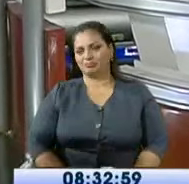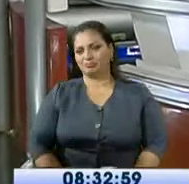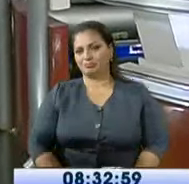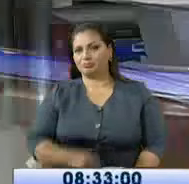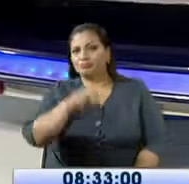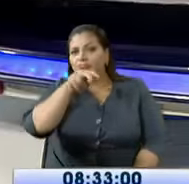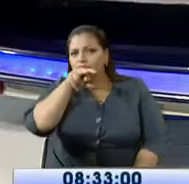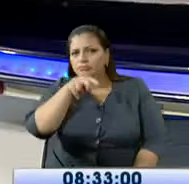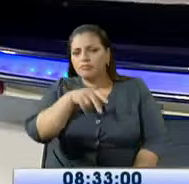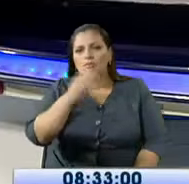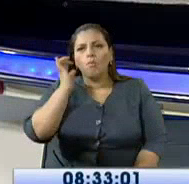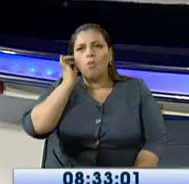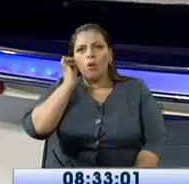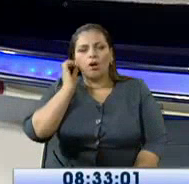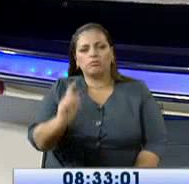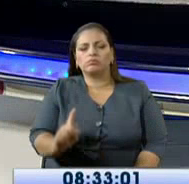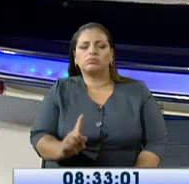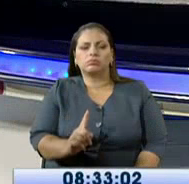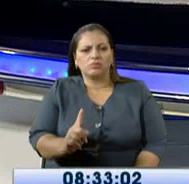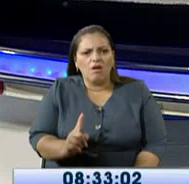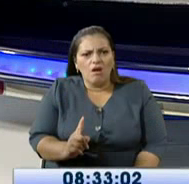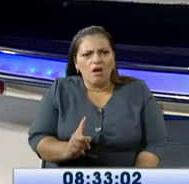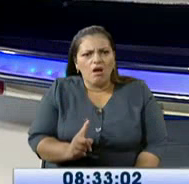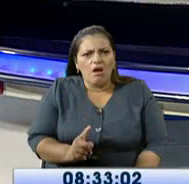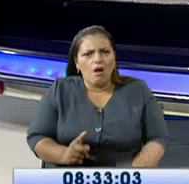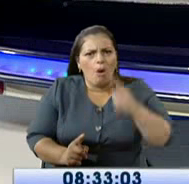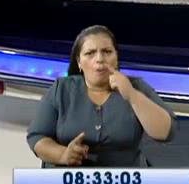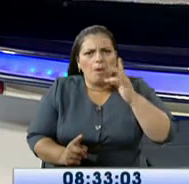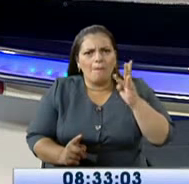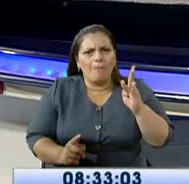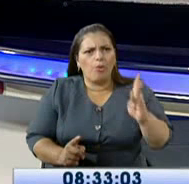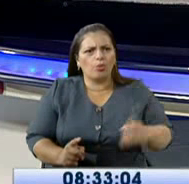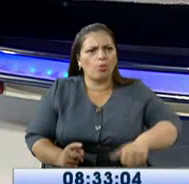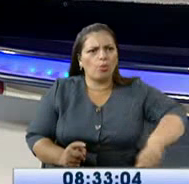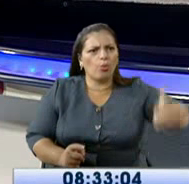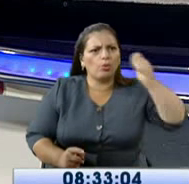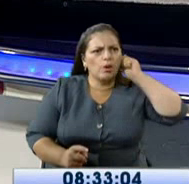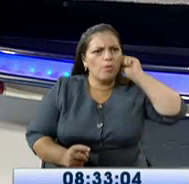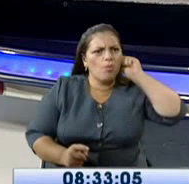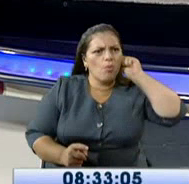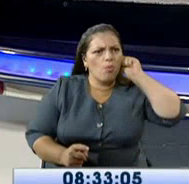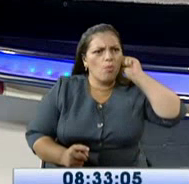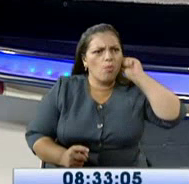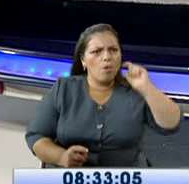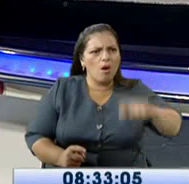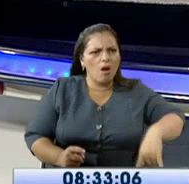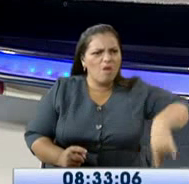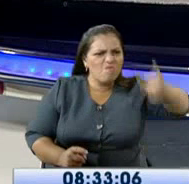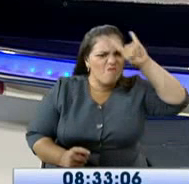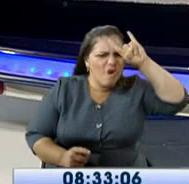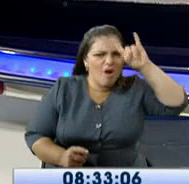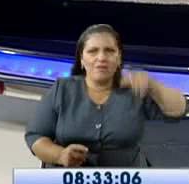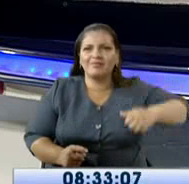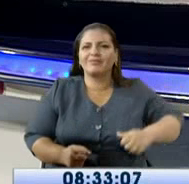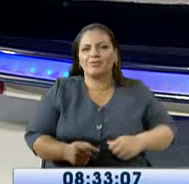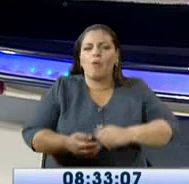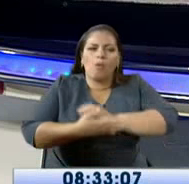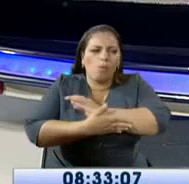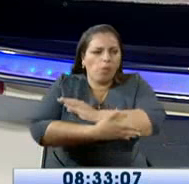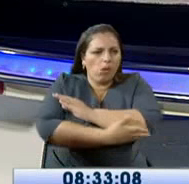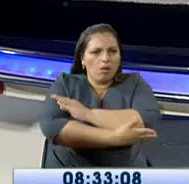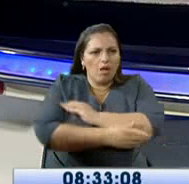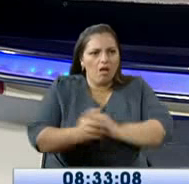vecino rasurar, pon las tuyas a remojar. A ti te digo. Justamente sobre casos que veremos más